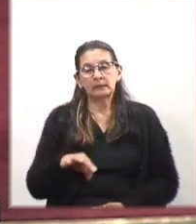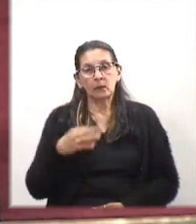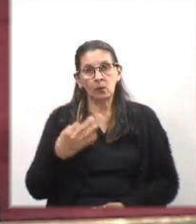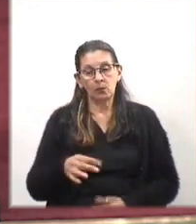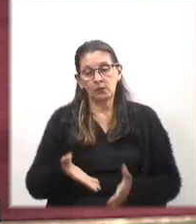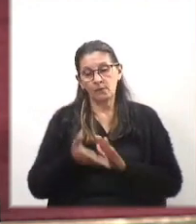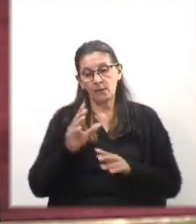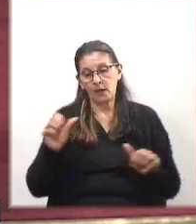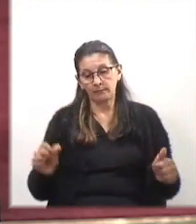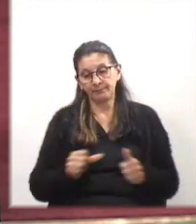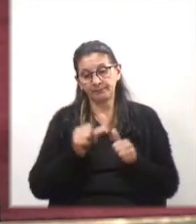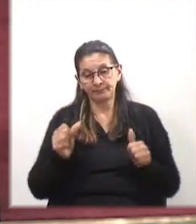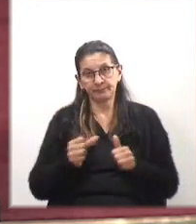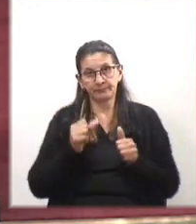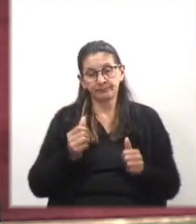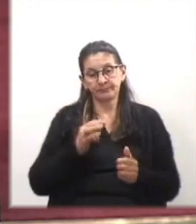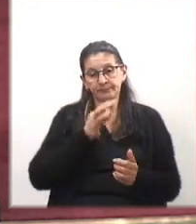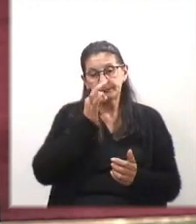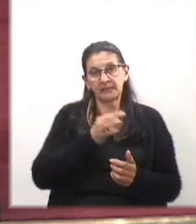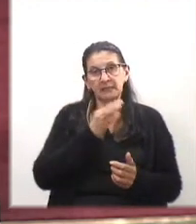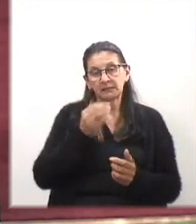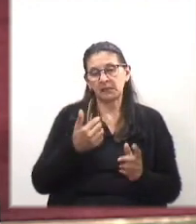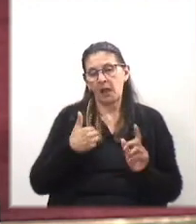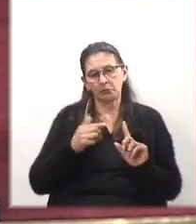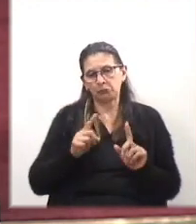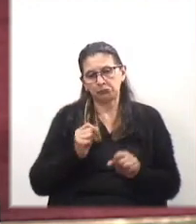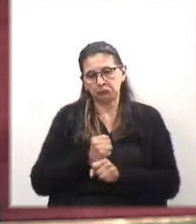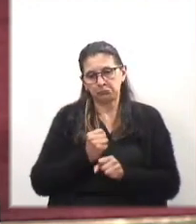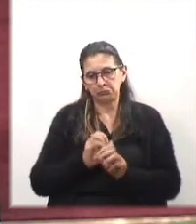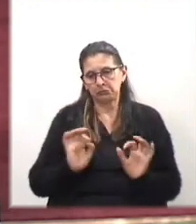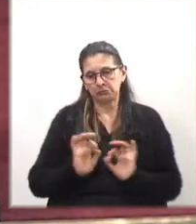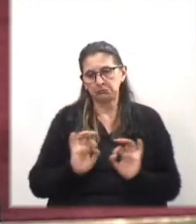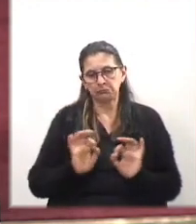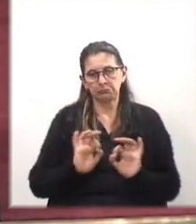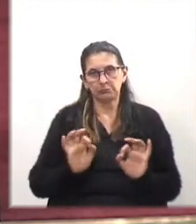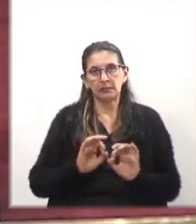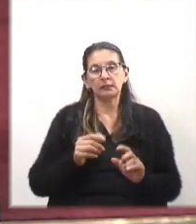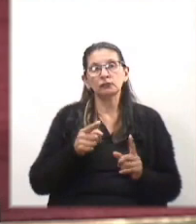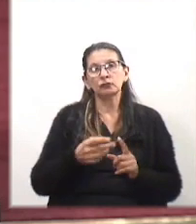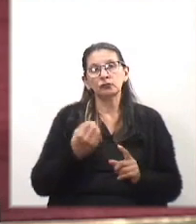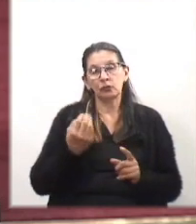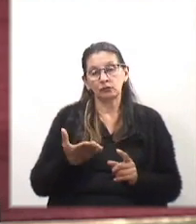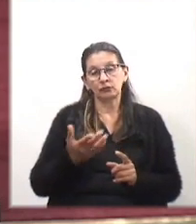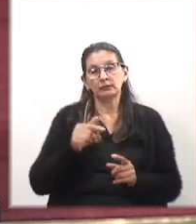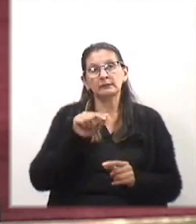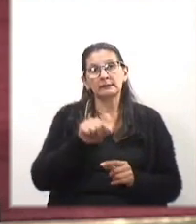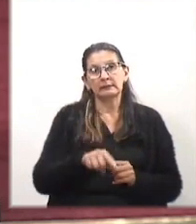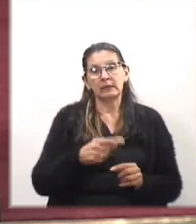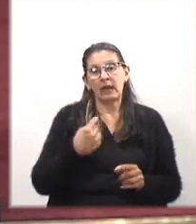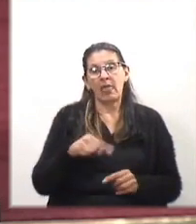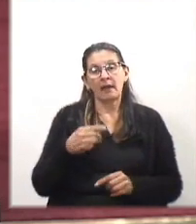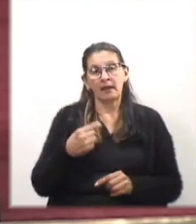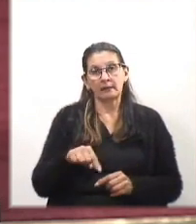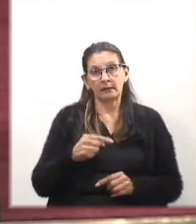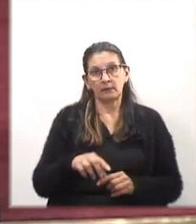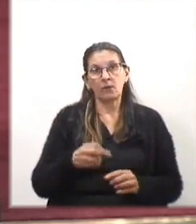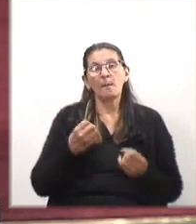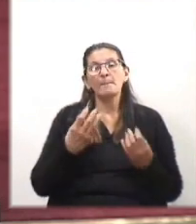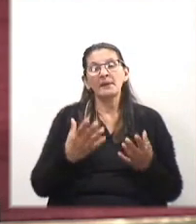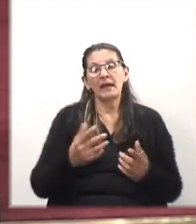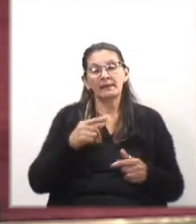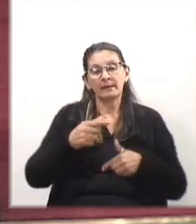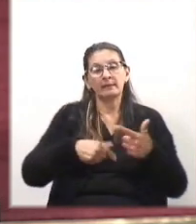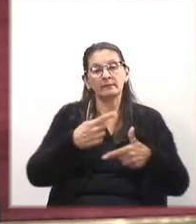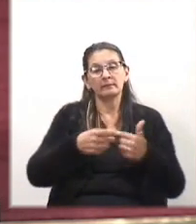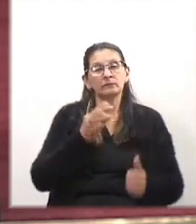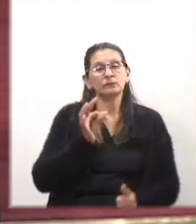seguramente van a realizar la opción de declararse en no ejercicio, resultando en una medida altamente negativa para la